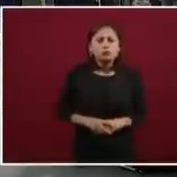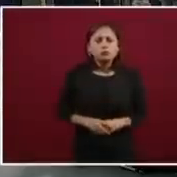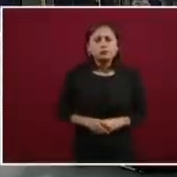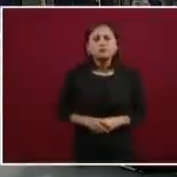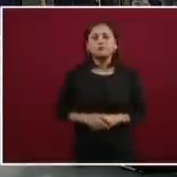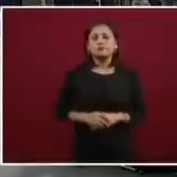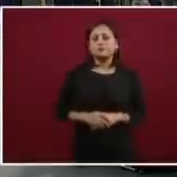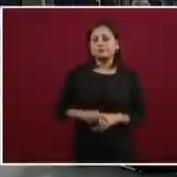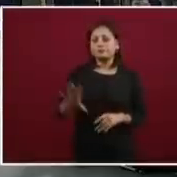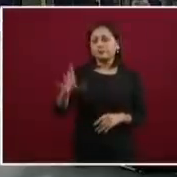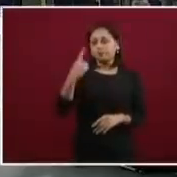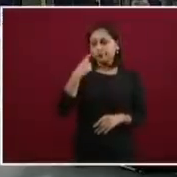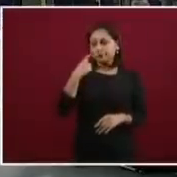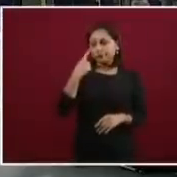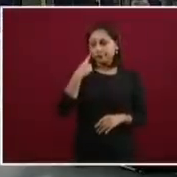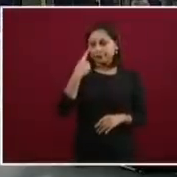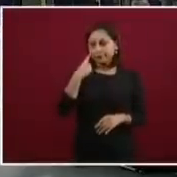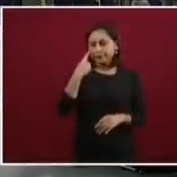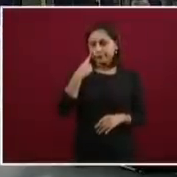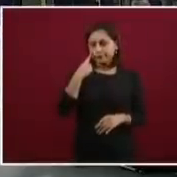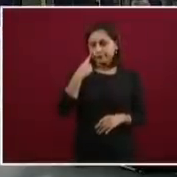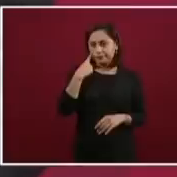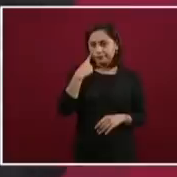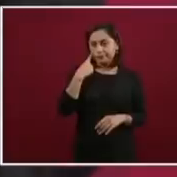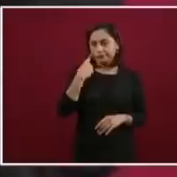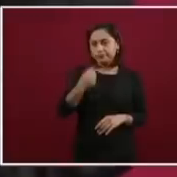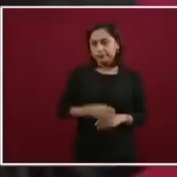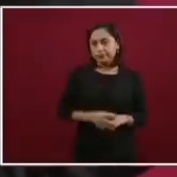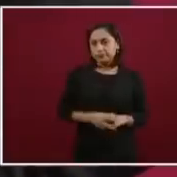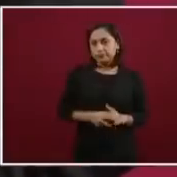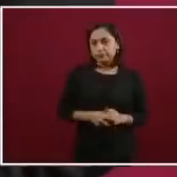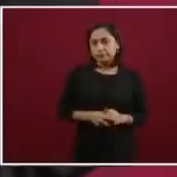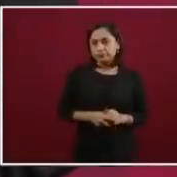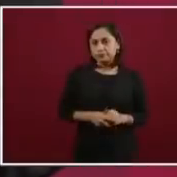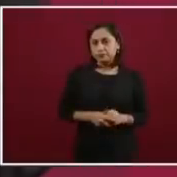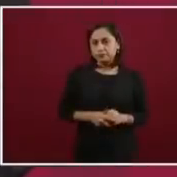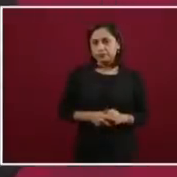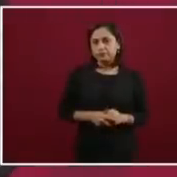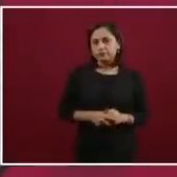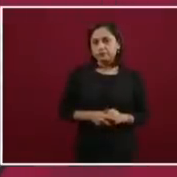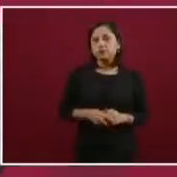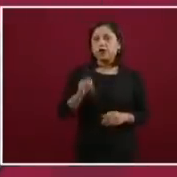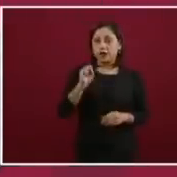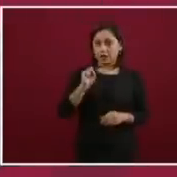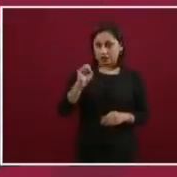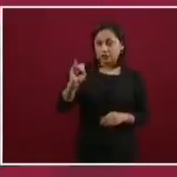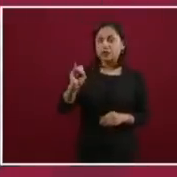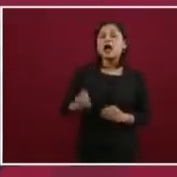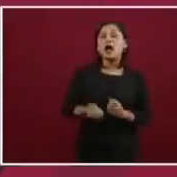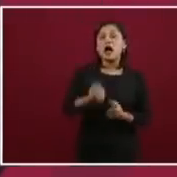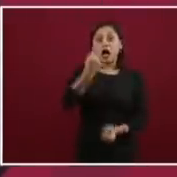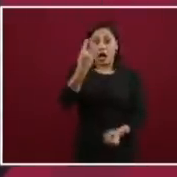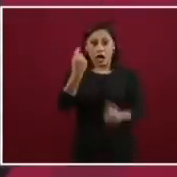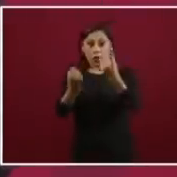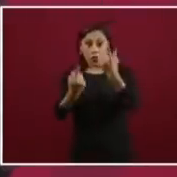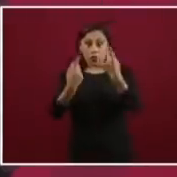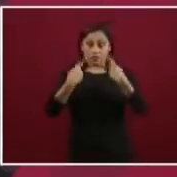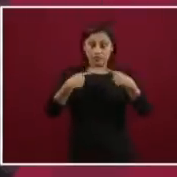es decir que hay personas que están en el crimen organizado